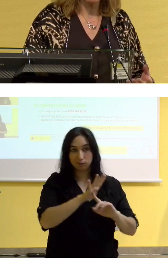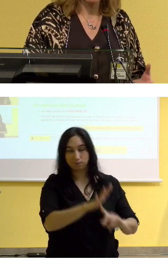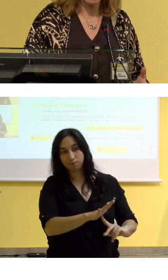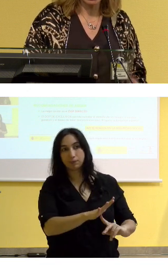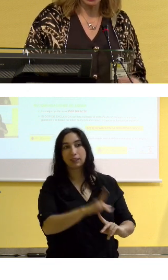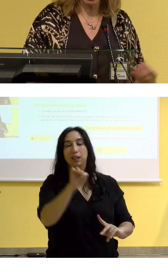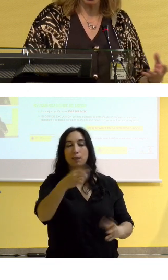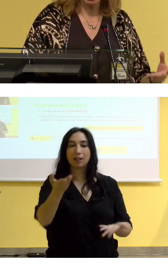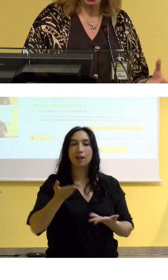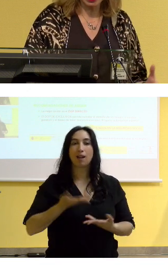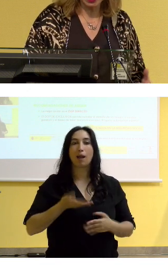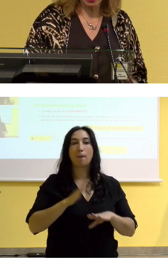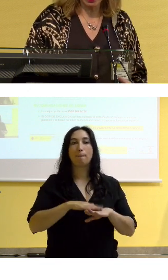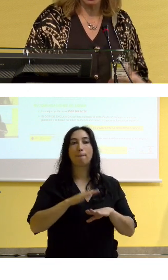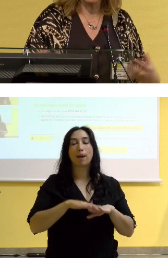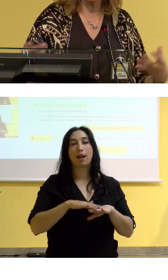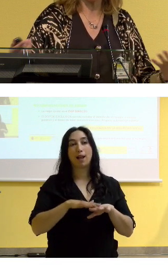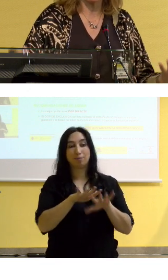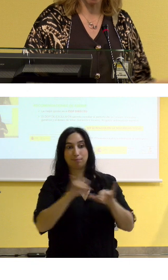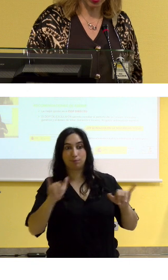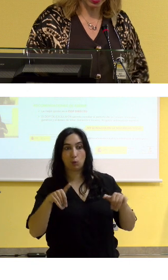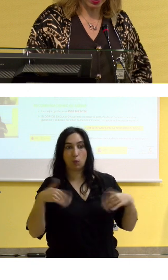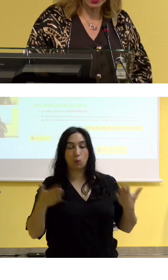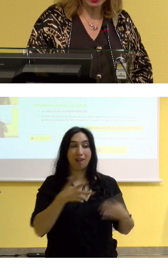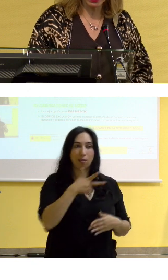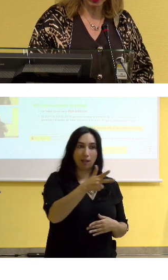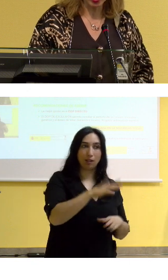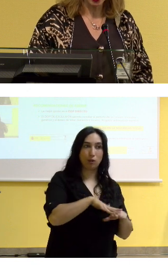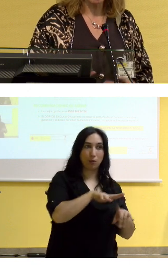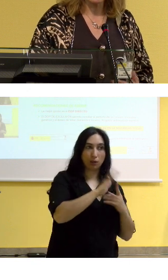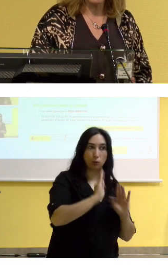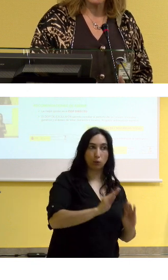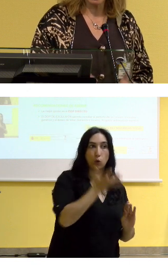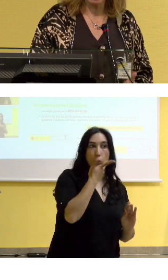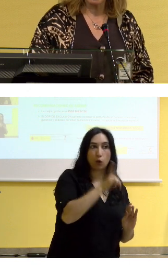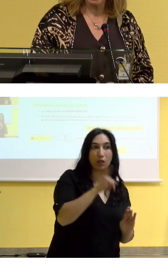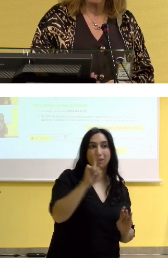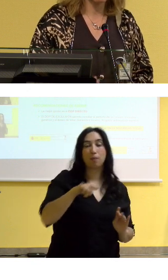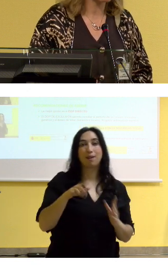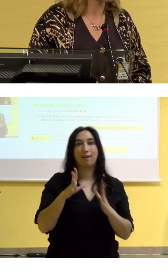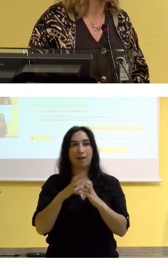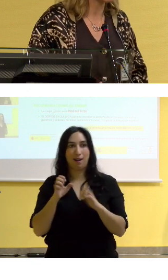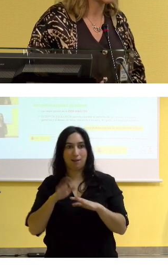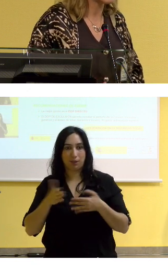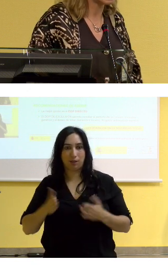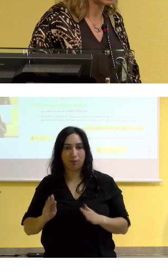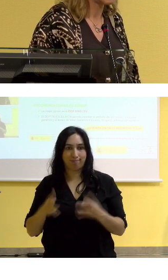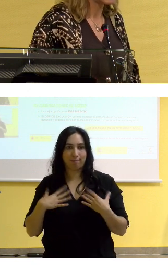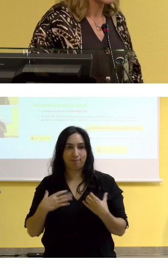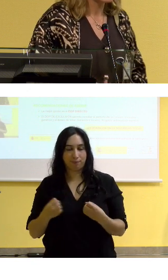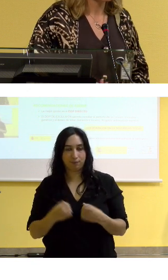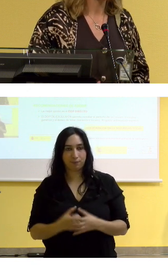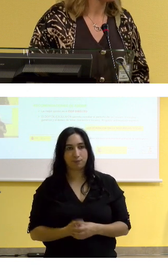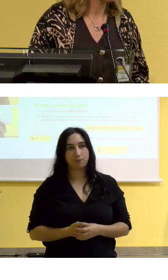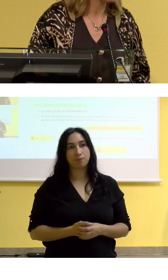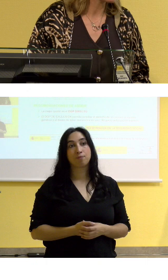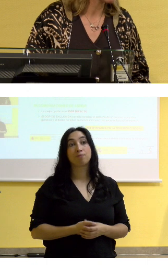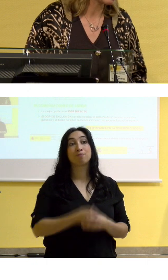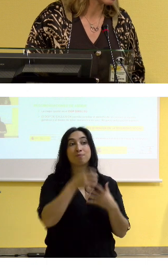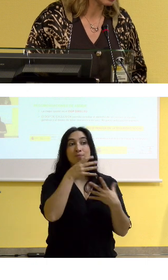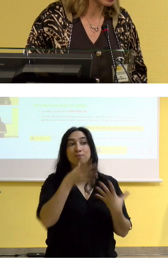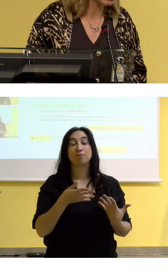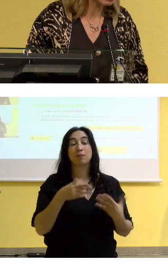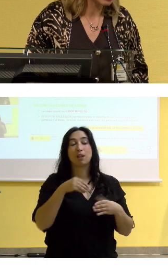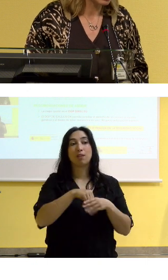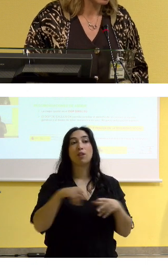nos permitiría conciliar el derecho de no conocer el estatus con el deseo de tener una descendencia sana. A día de hoy en la